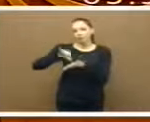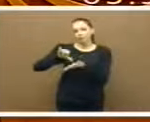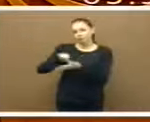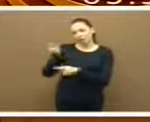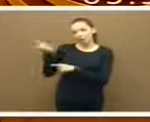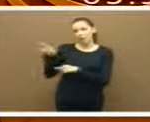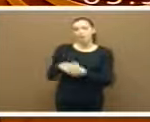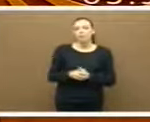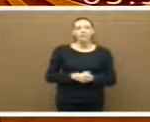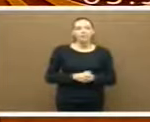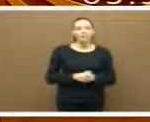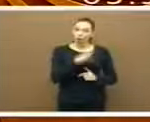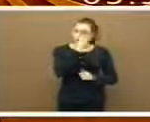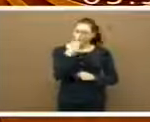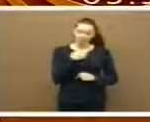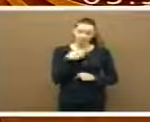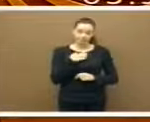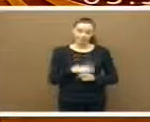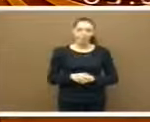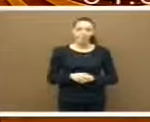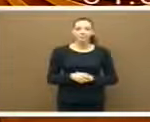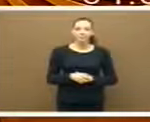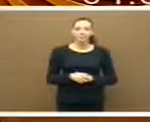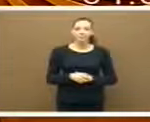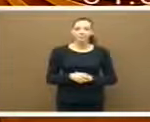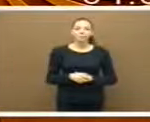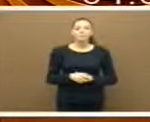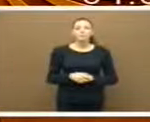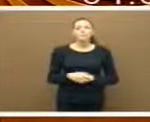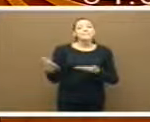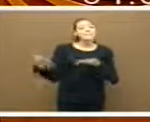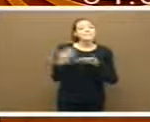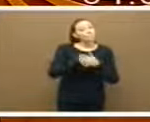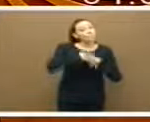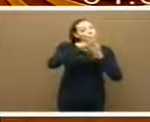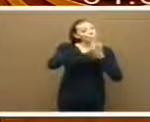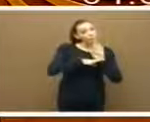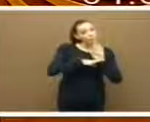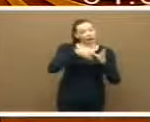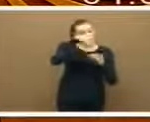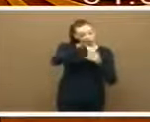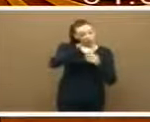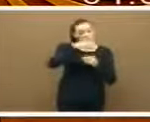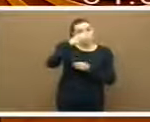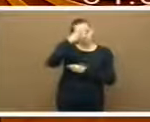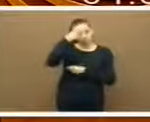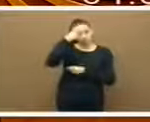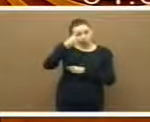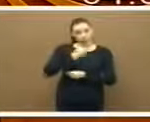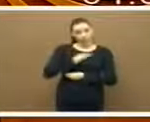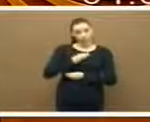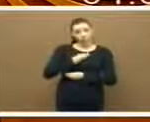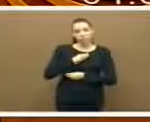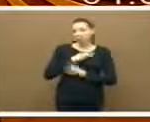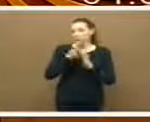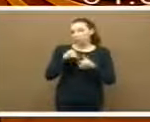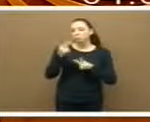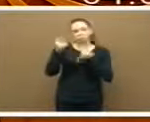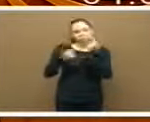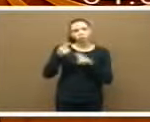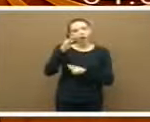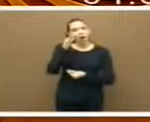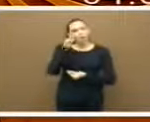obviar. En cuanto a todos y cada uno de esos programas municipales, tenemos que decir que son, en definitiva, unos presupuestos coherentes y